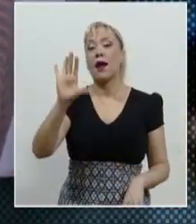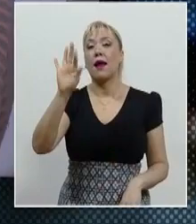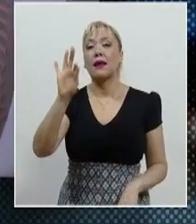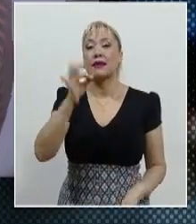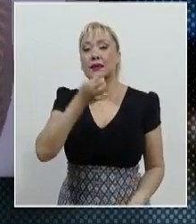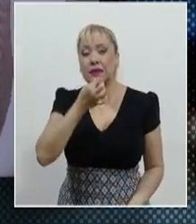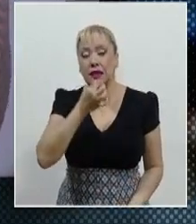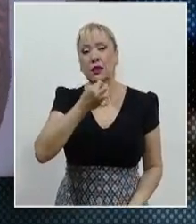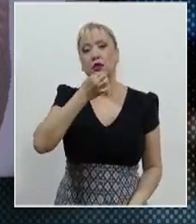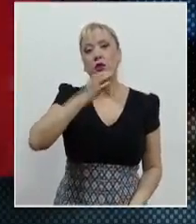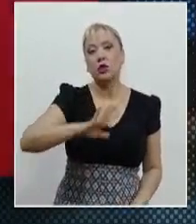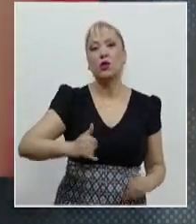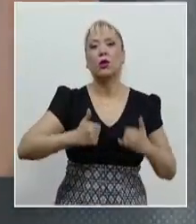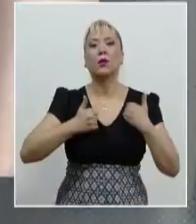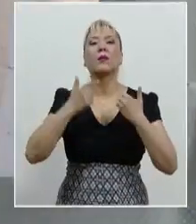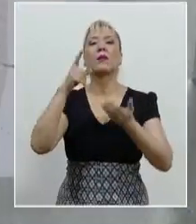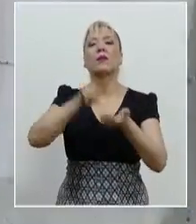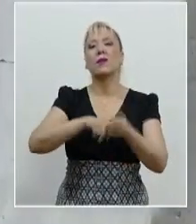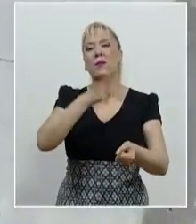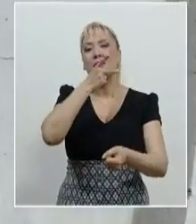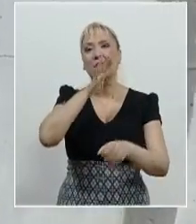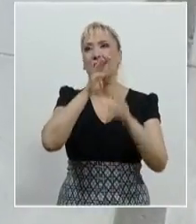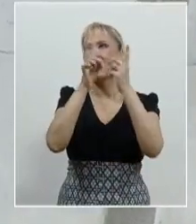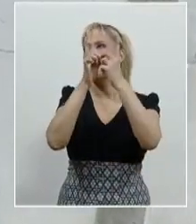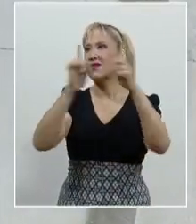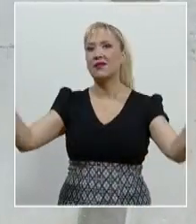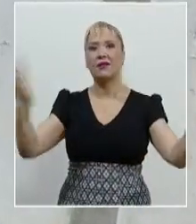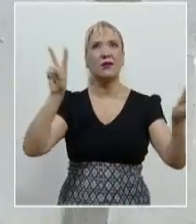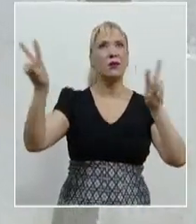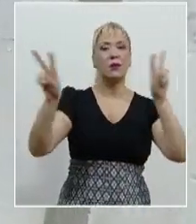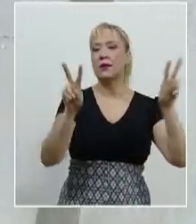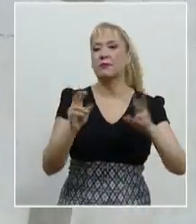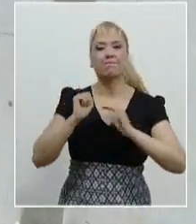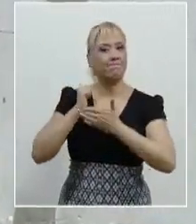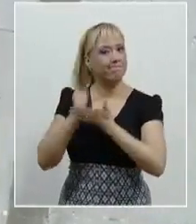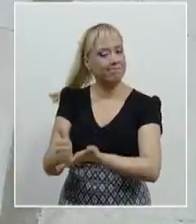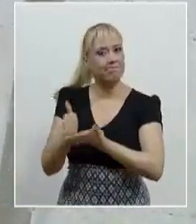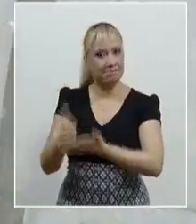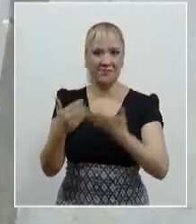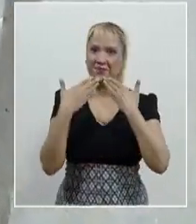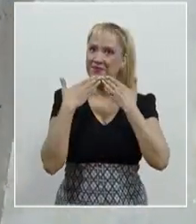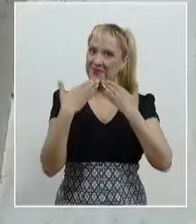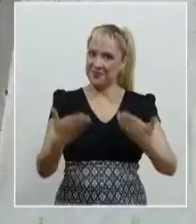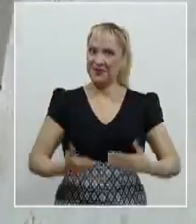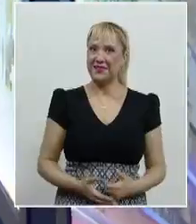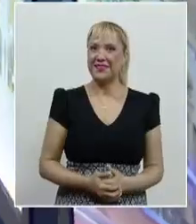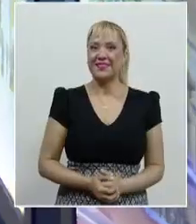niñas, niños y adolescentes. Para el canal del Poder Judicial de la Federación, Jesús Daza.